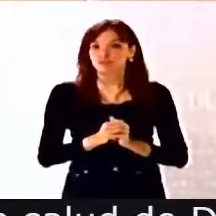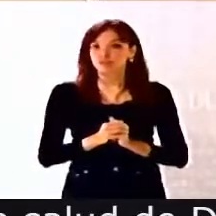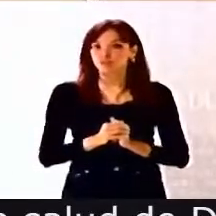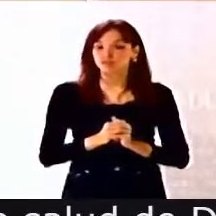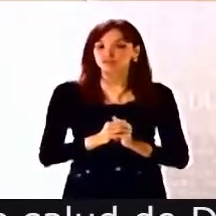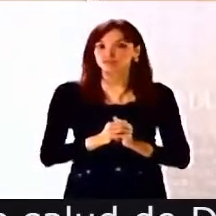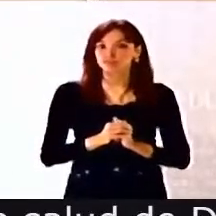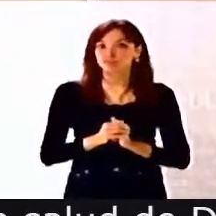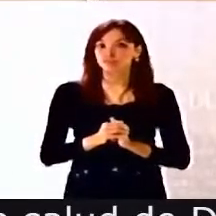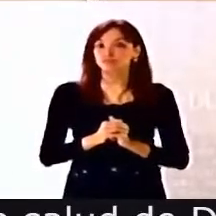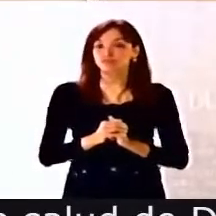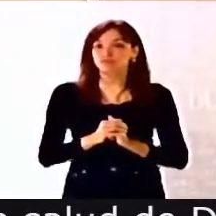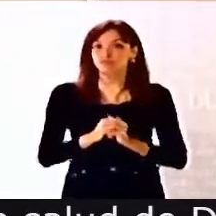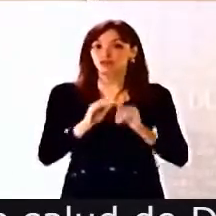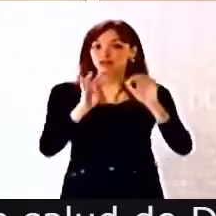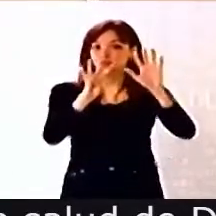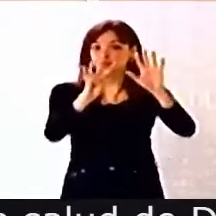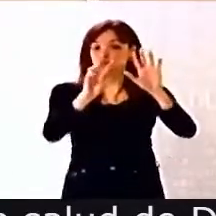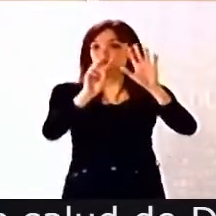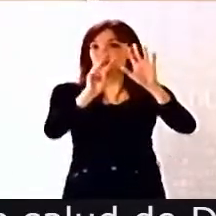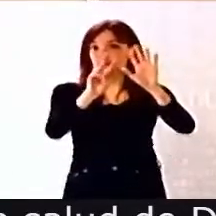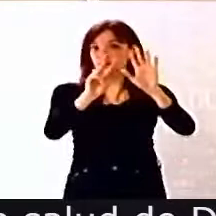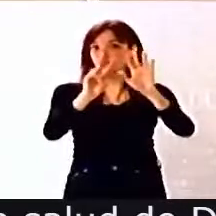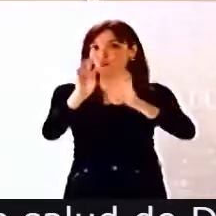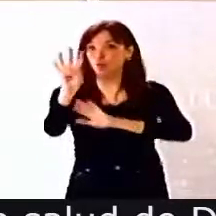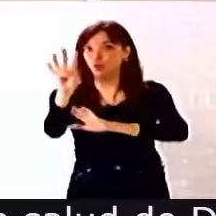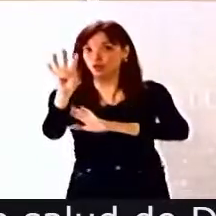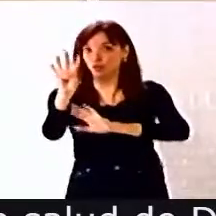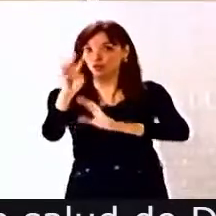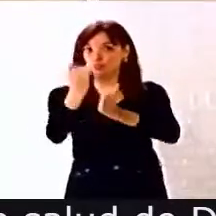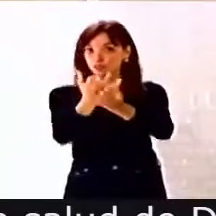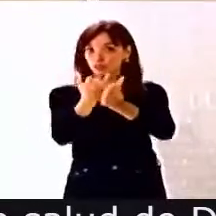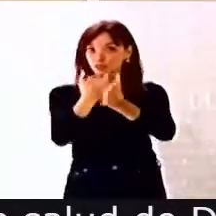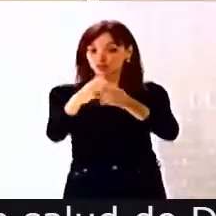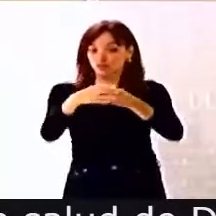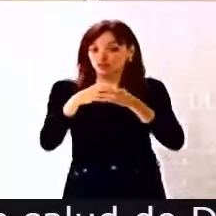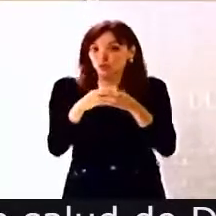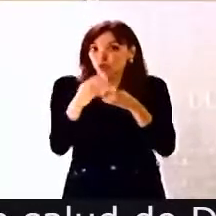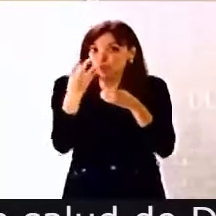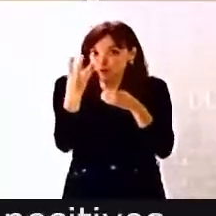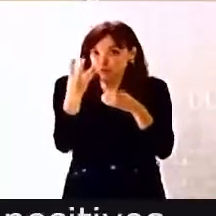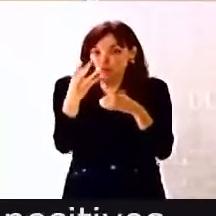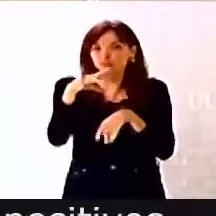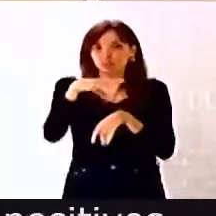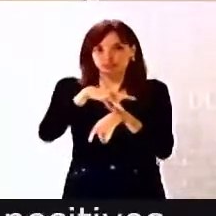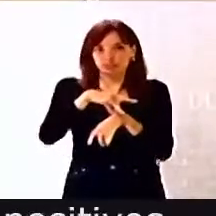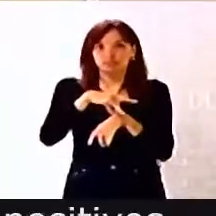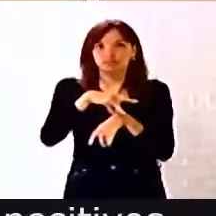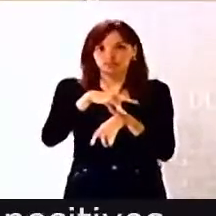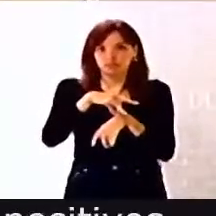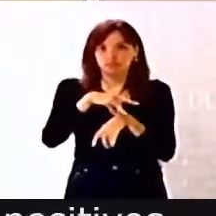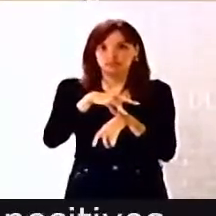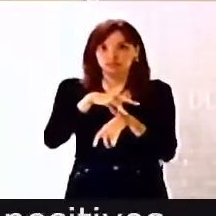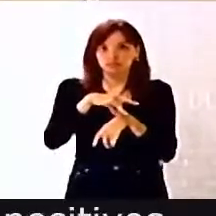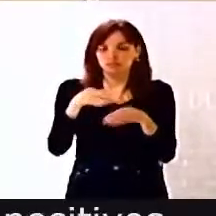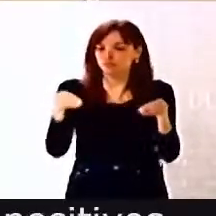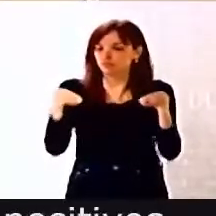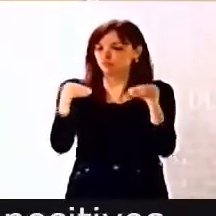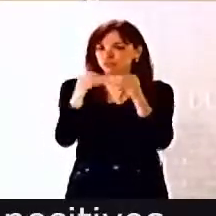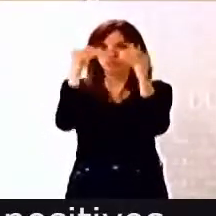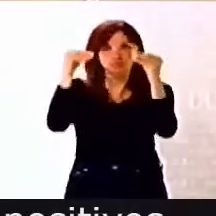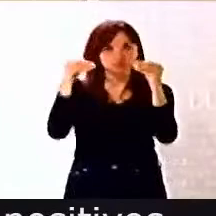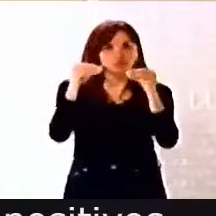de los cuales 4 han sido positivos y tienen una concordancia del 100% con las